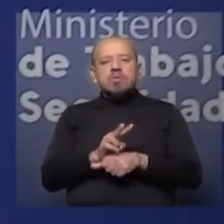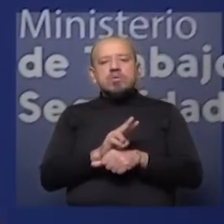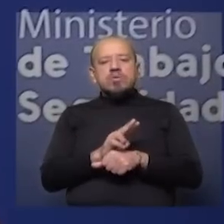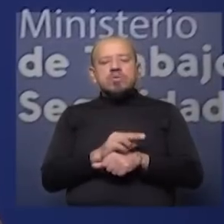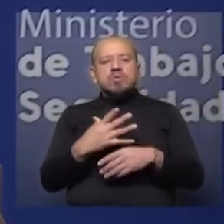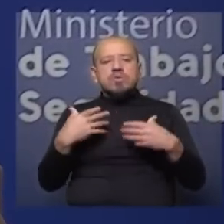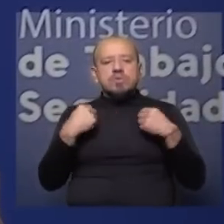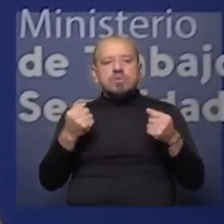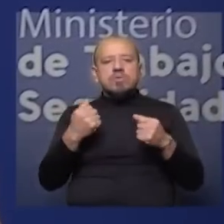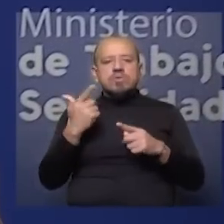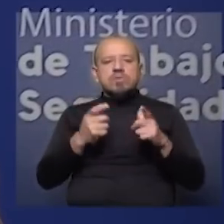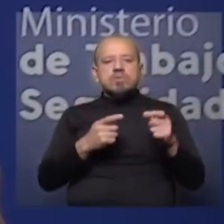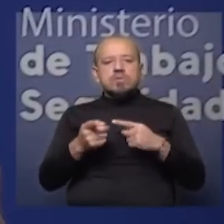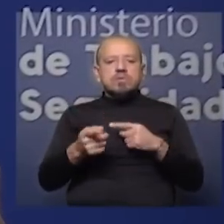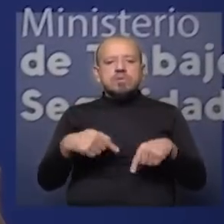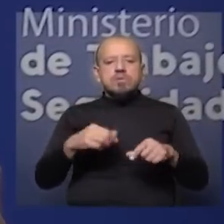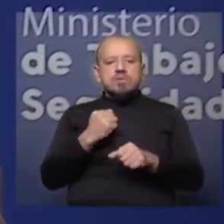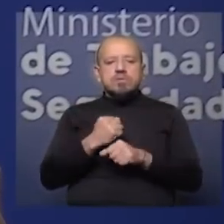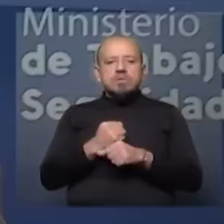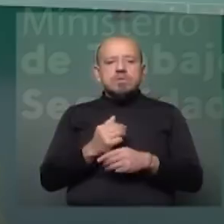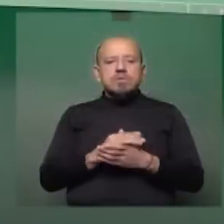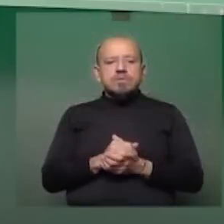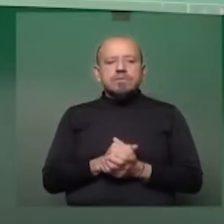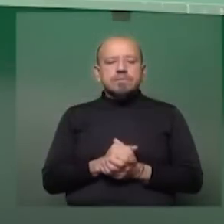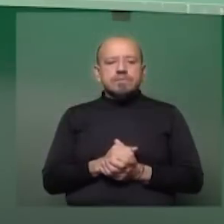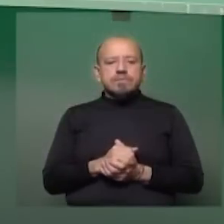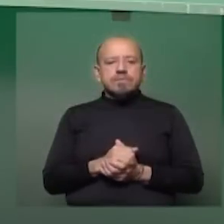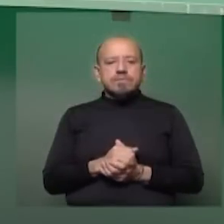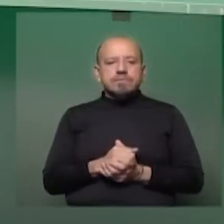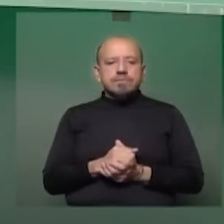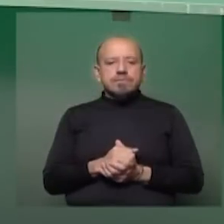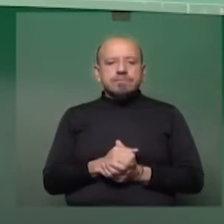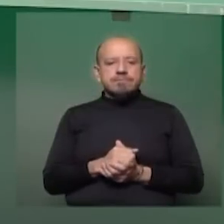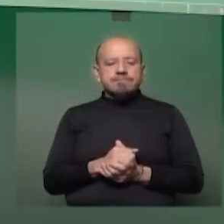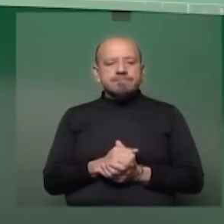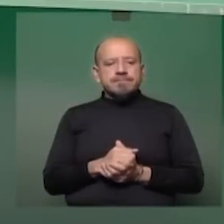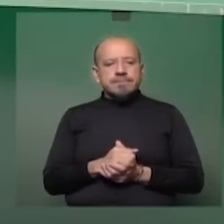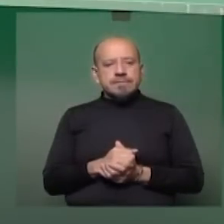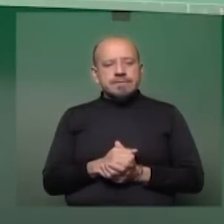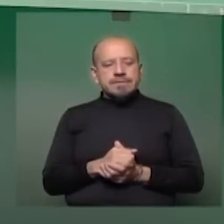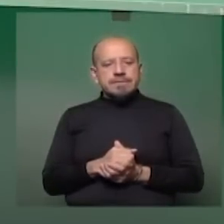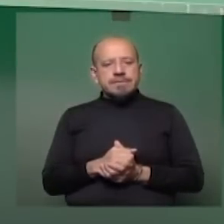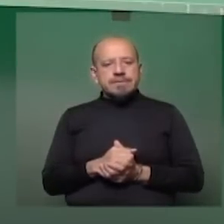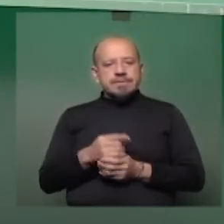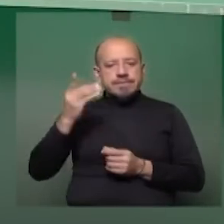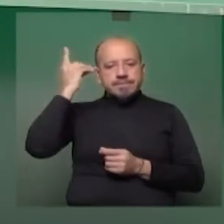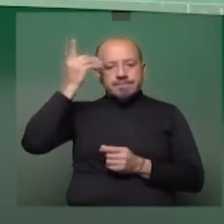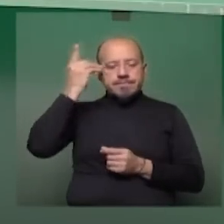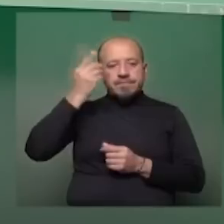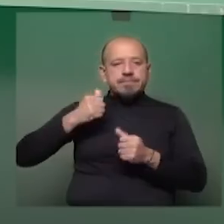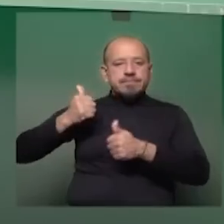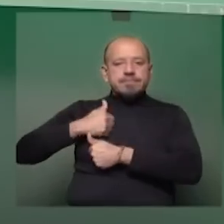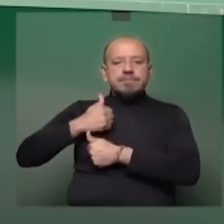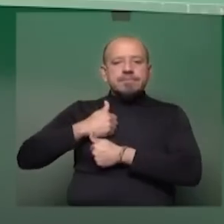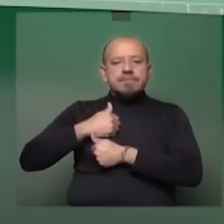de la salud de los trabajadores y de las trabajadoras cambiamos DEA ahora Nati les comentamos que el diputado de Cabildo abierto